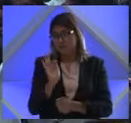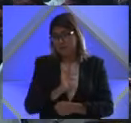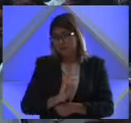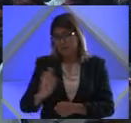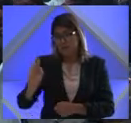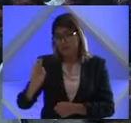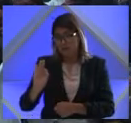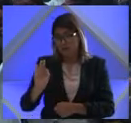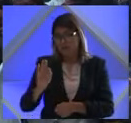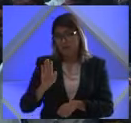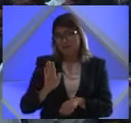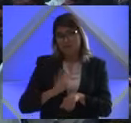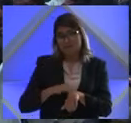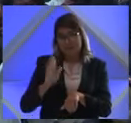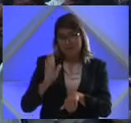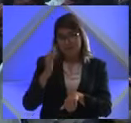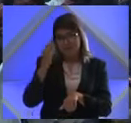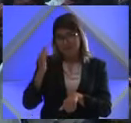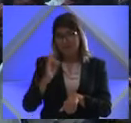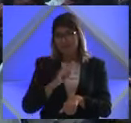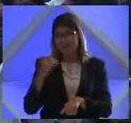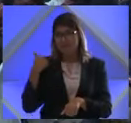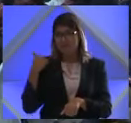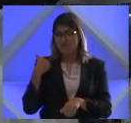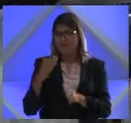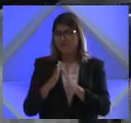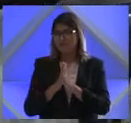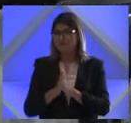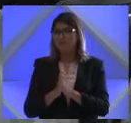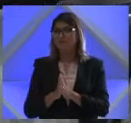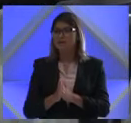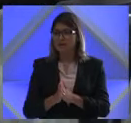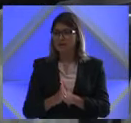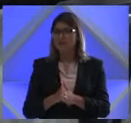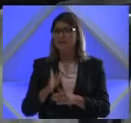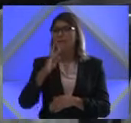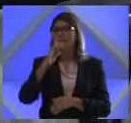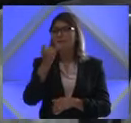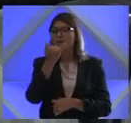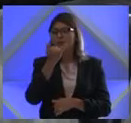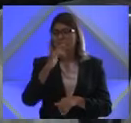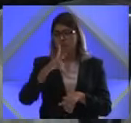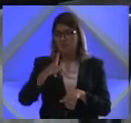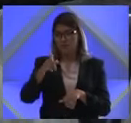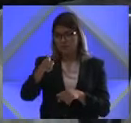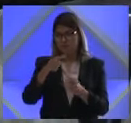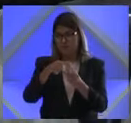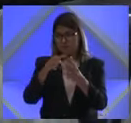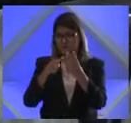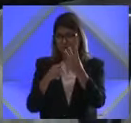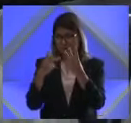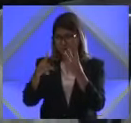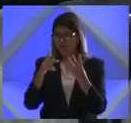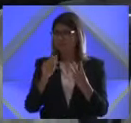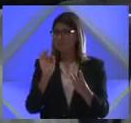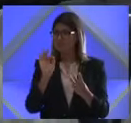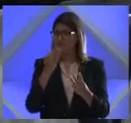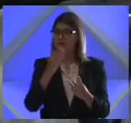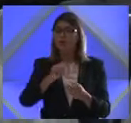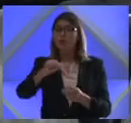borrar si quiere vamos a dar la oportunidad a alguien más ya tenemos tres de usted alguien más que tenga alguna